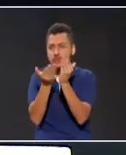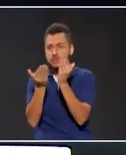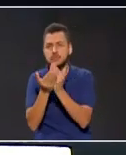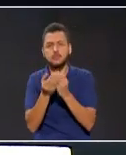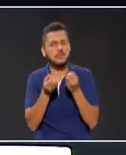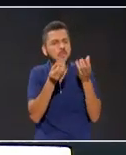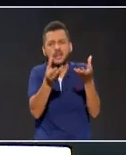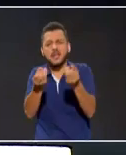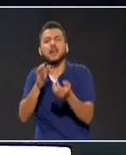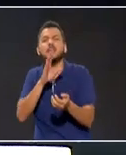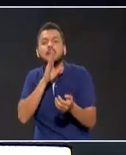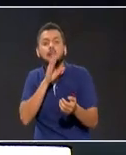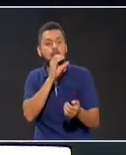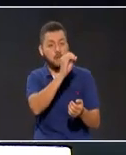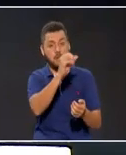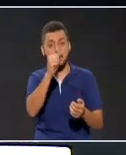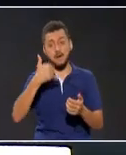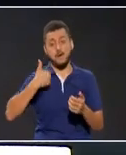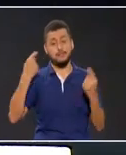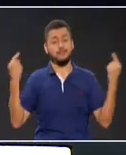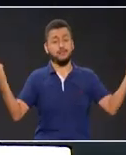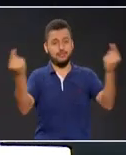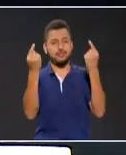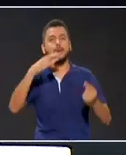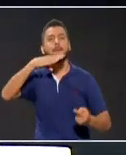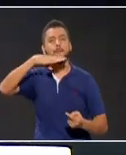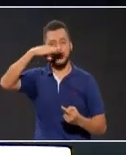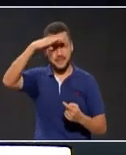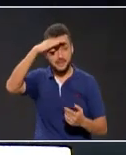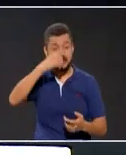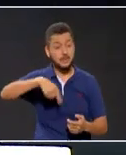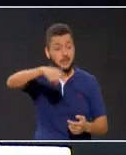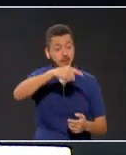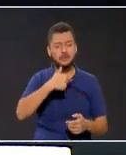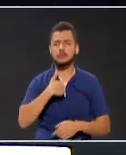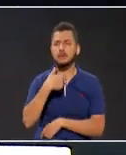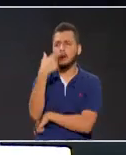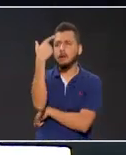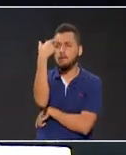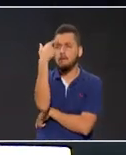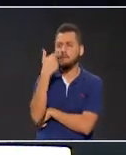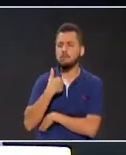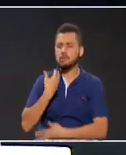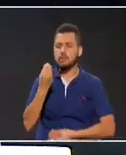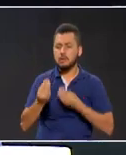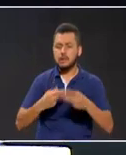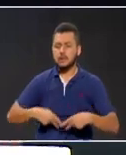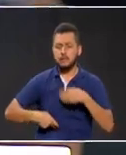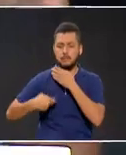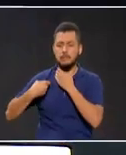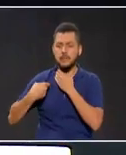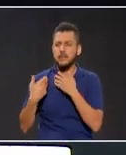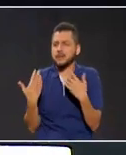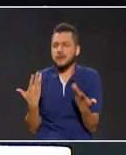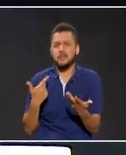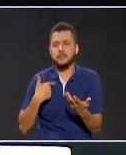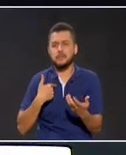que se va a llamar Buen Camino para apoyar a los jóvenes a que tomen unas buenas decisiones en lo personal, en lo profesional y en